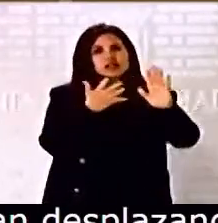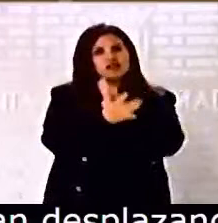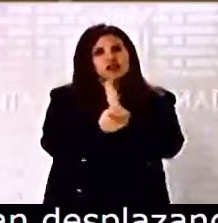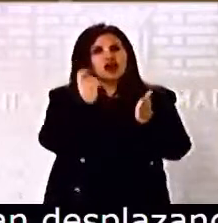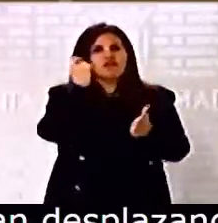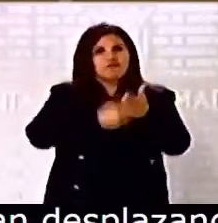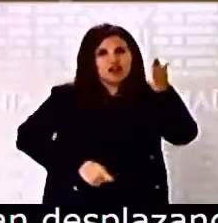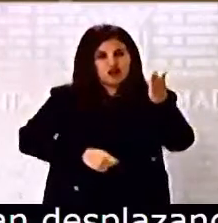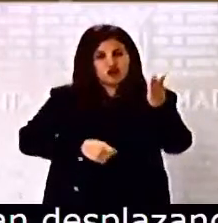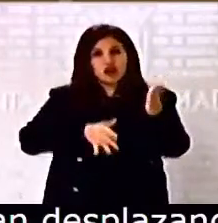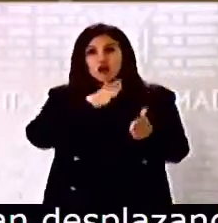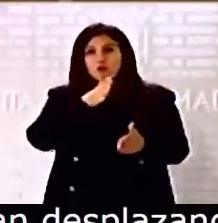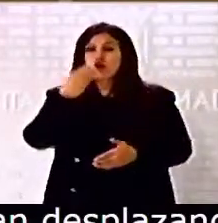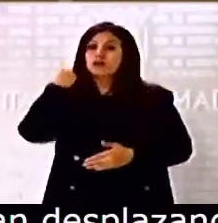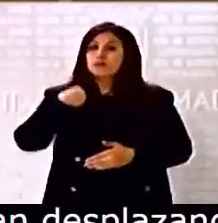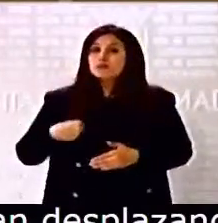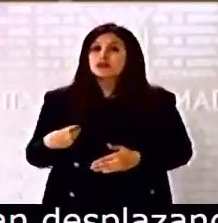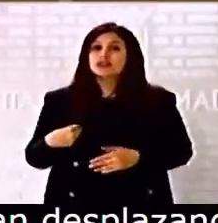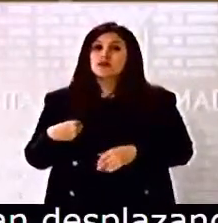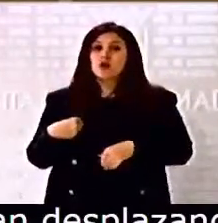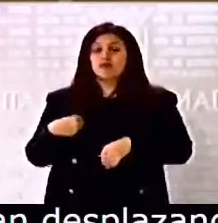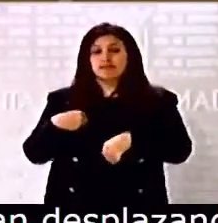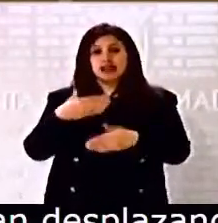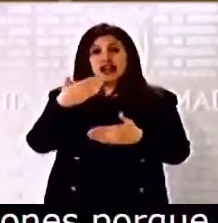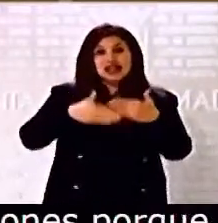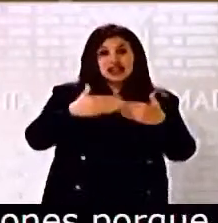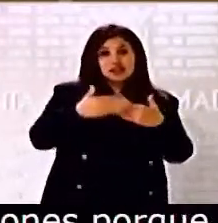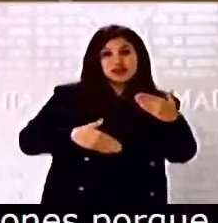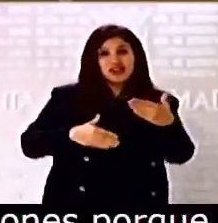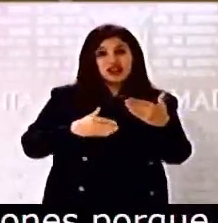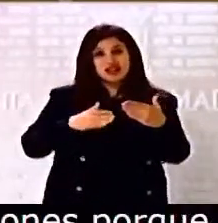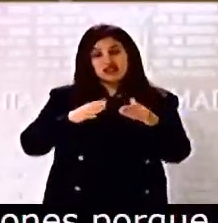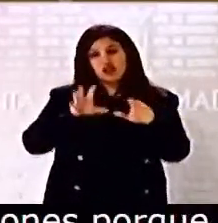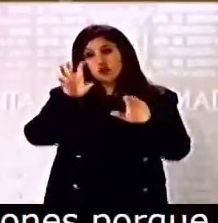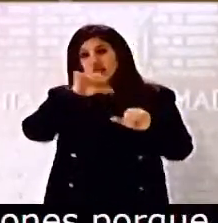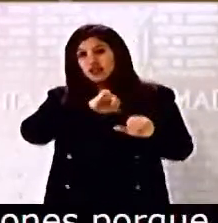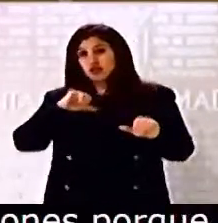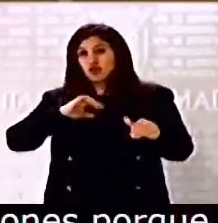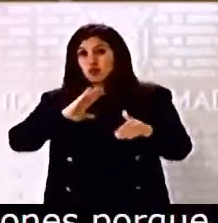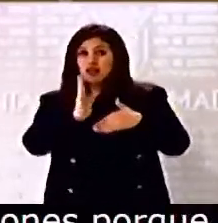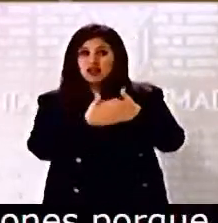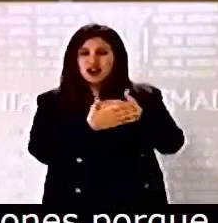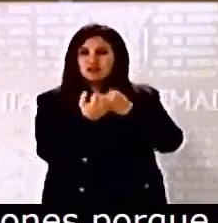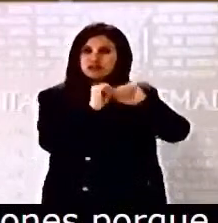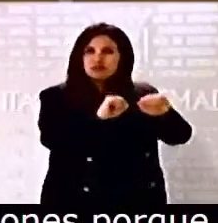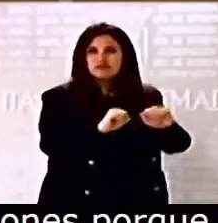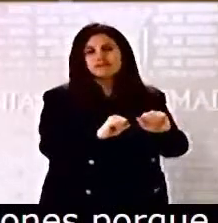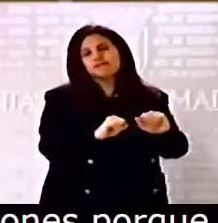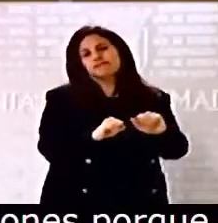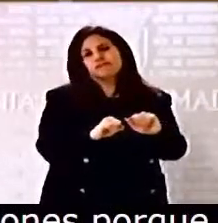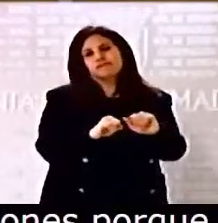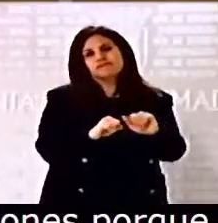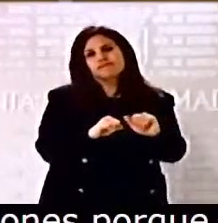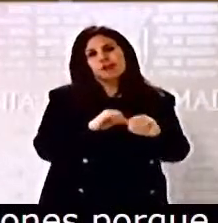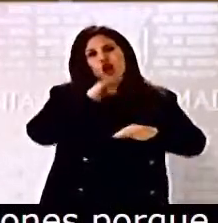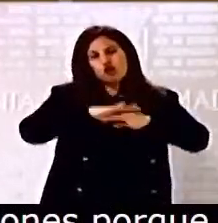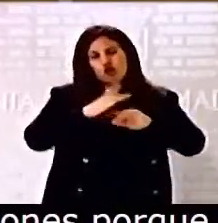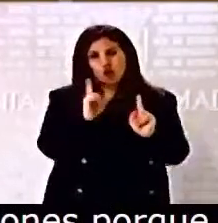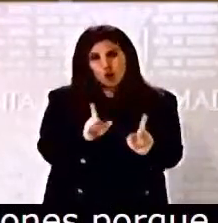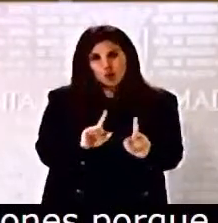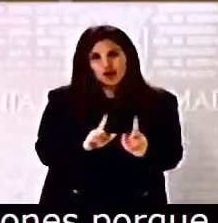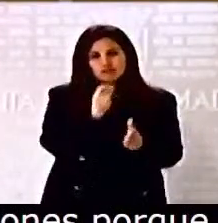estaban saltando el perímetro, que entiendo que es una proporción relativamente baja al total